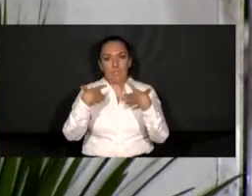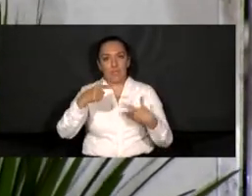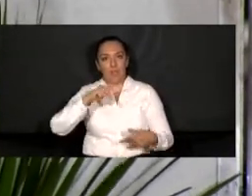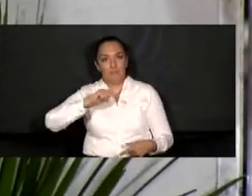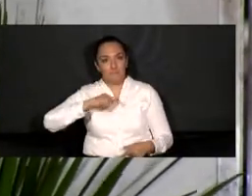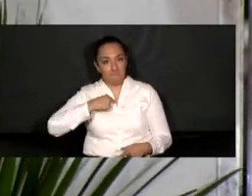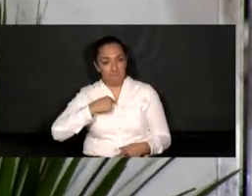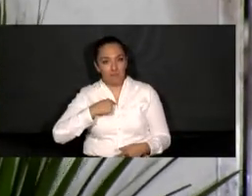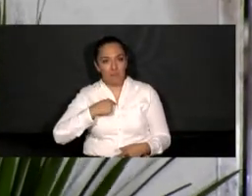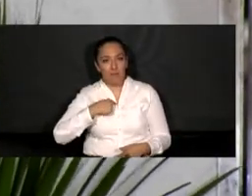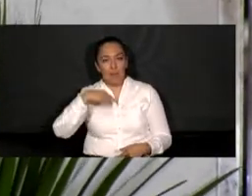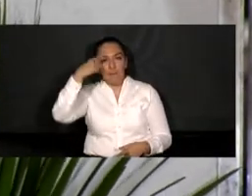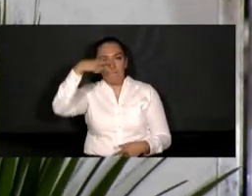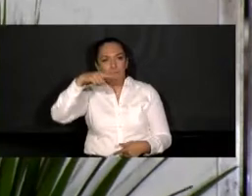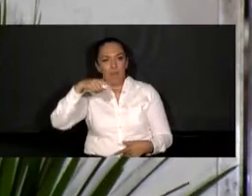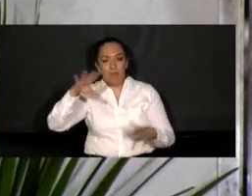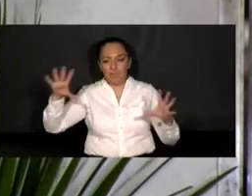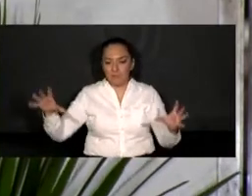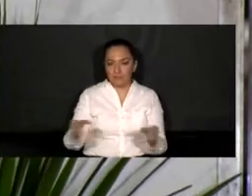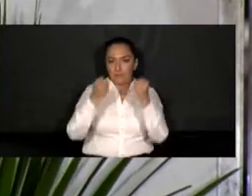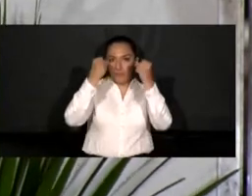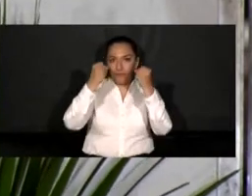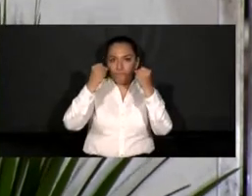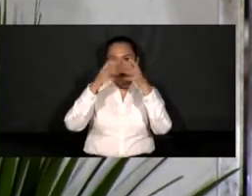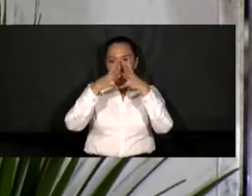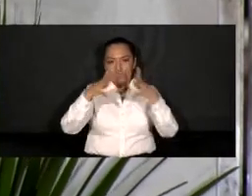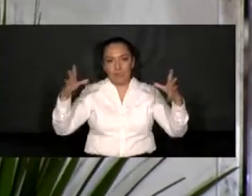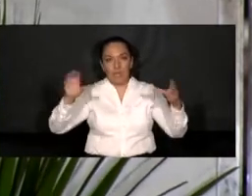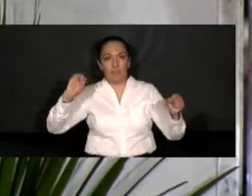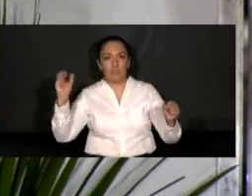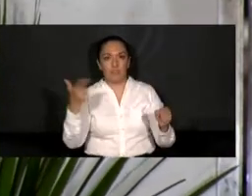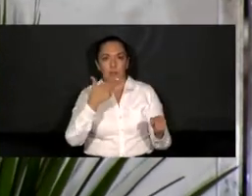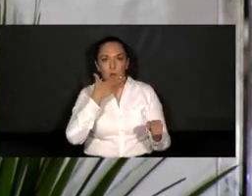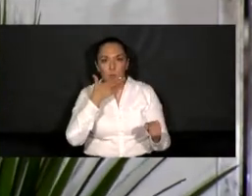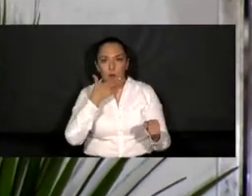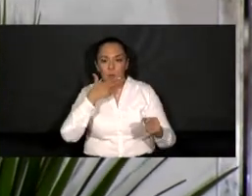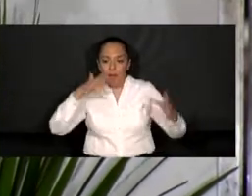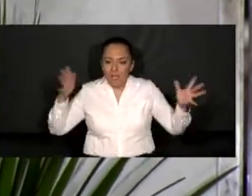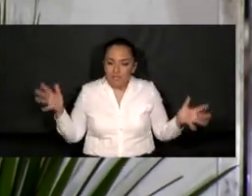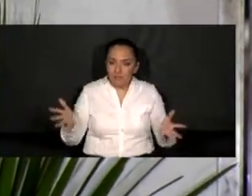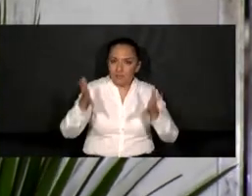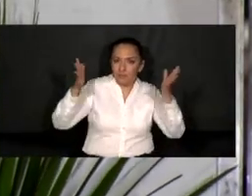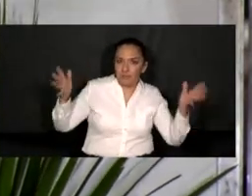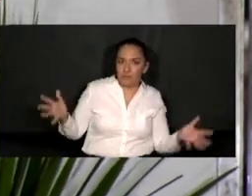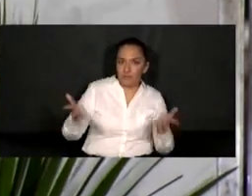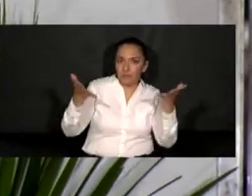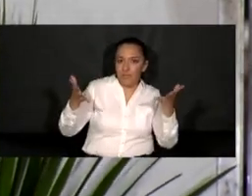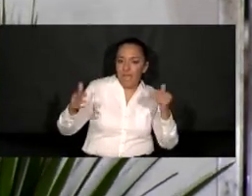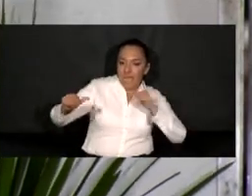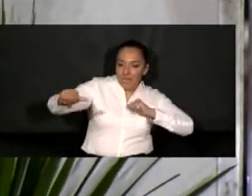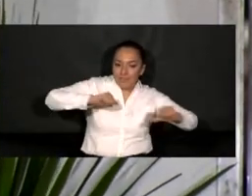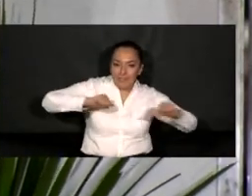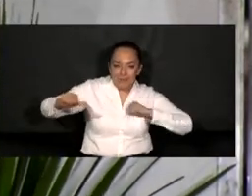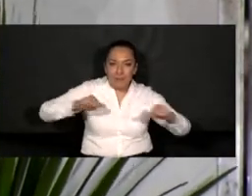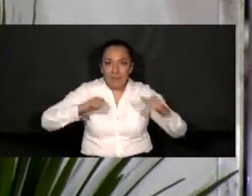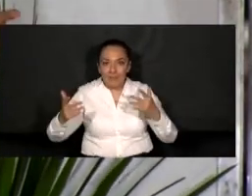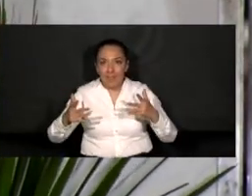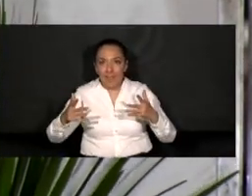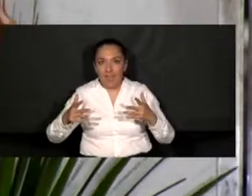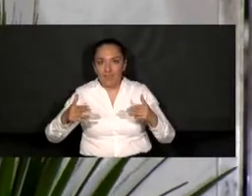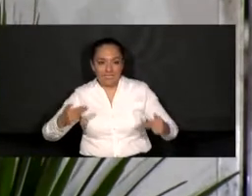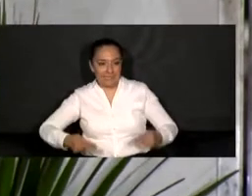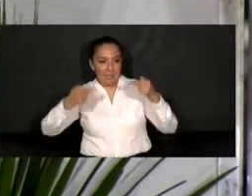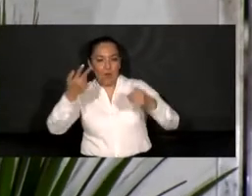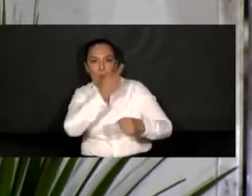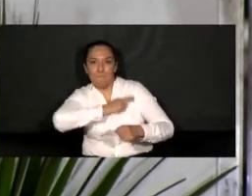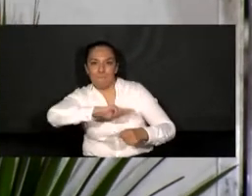para retomar de nuevo el Chihuahua grande, el Chihuahua pujante, el Chihuahua activo, el Chihuahua emprendedor,